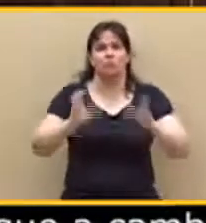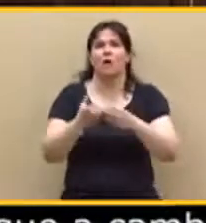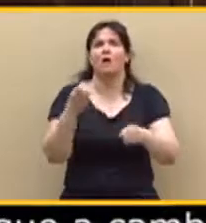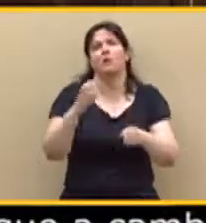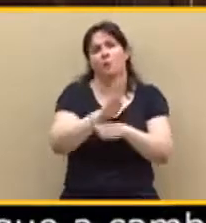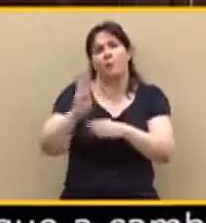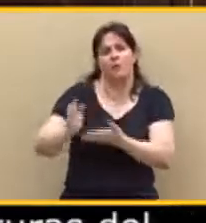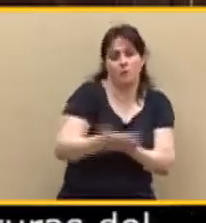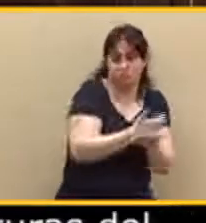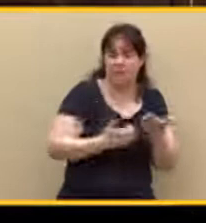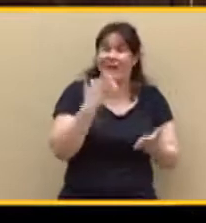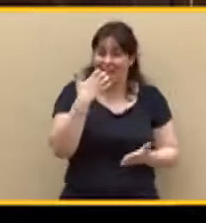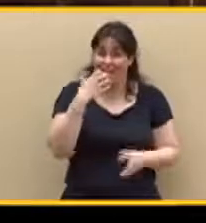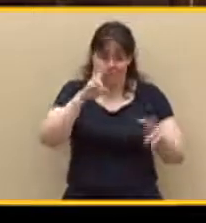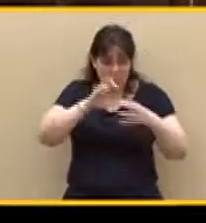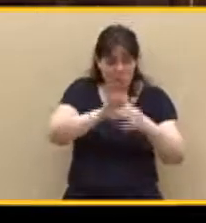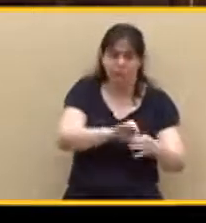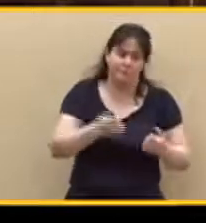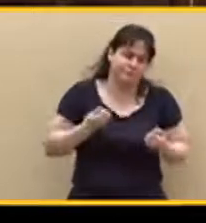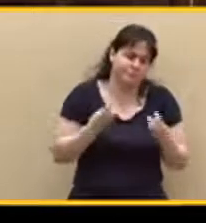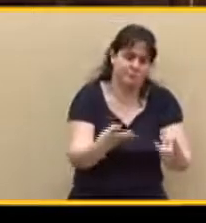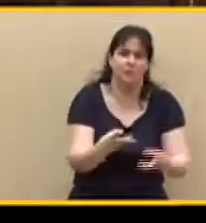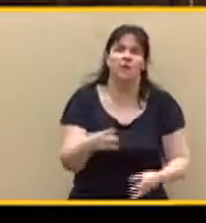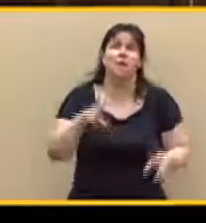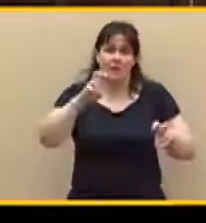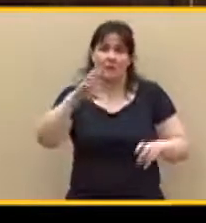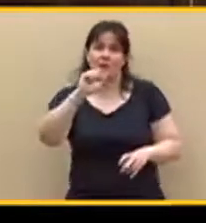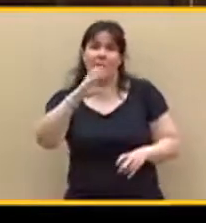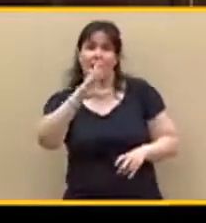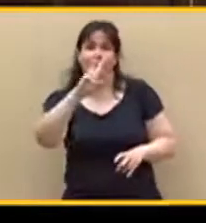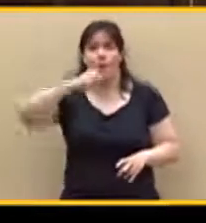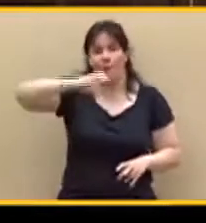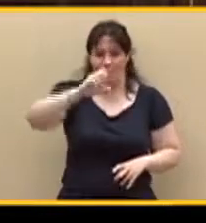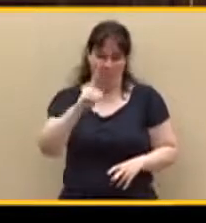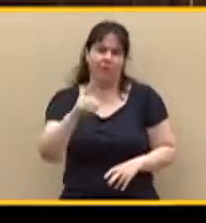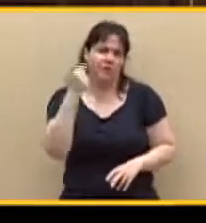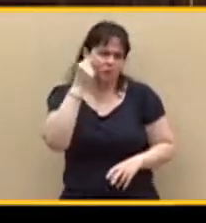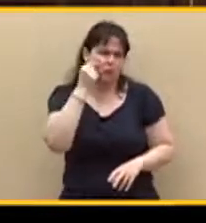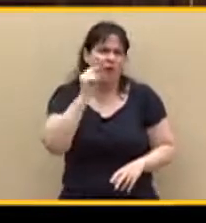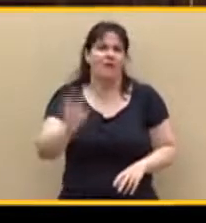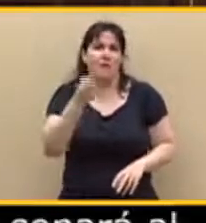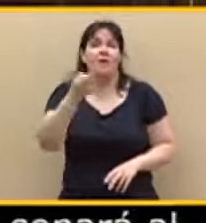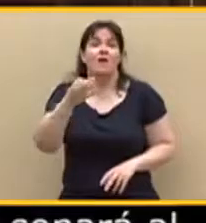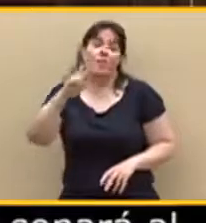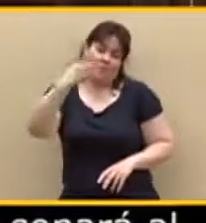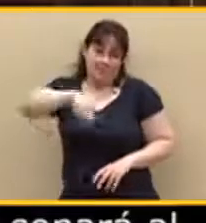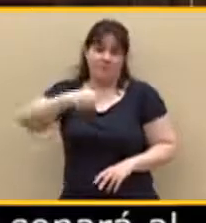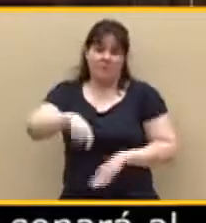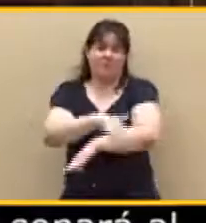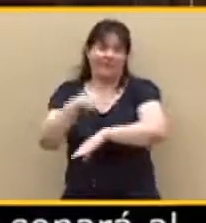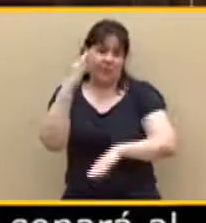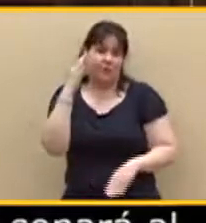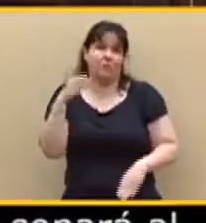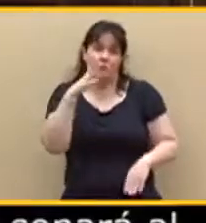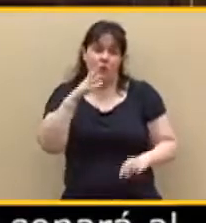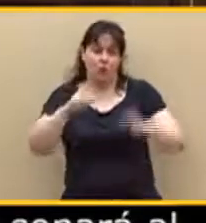centenares, señorías. Les sonará el caso Acuamed, especialmente a la vicepresidenta del Gobierno, ya que su número 3 era el director de la